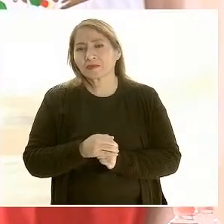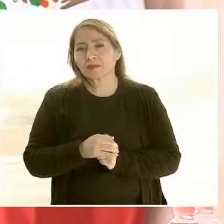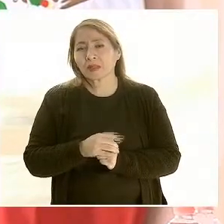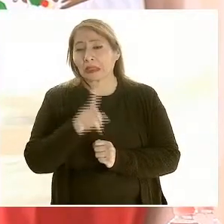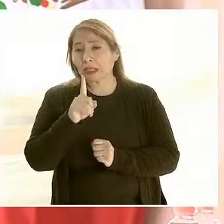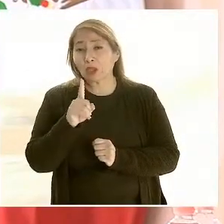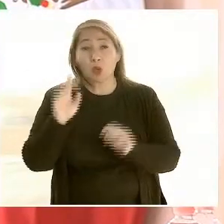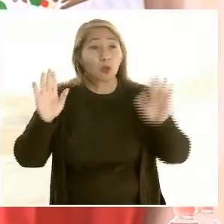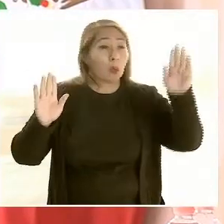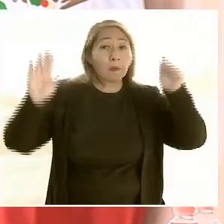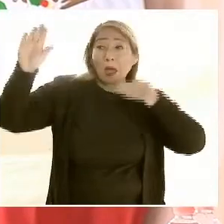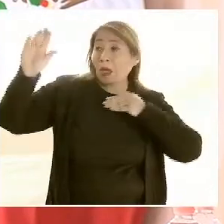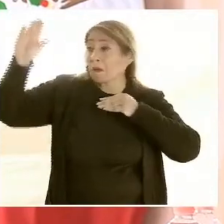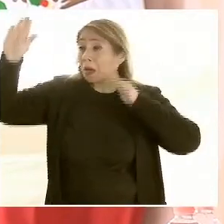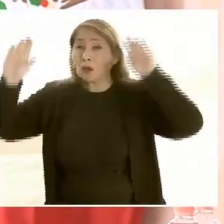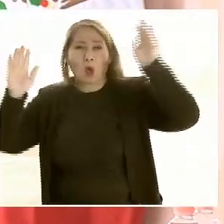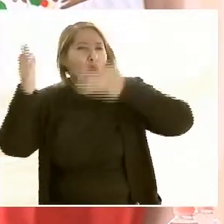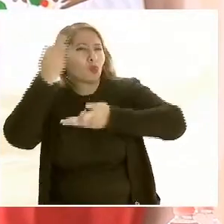unánime,